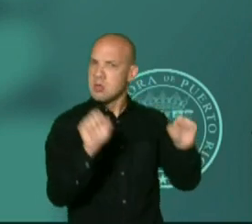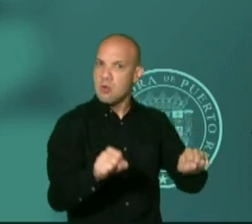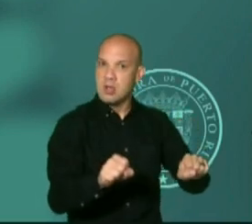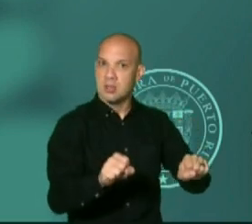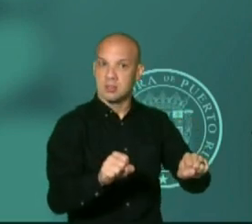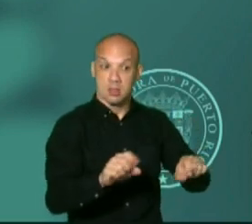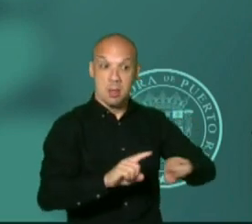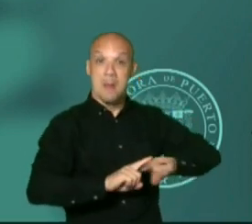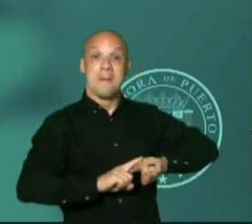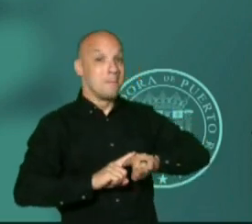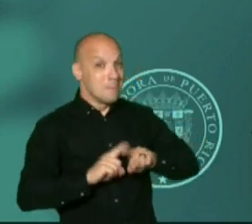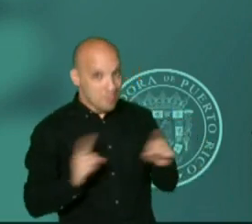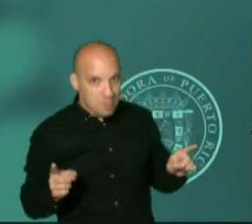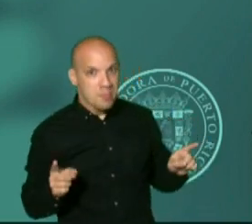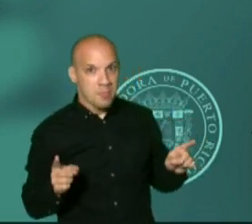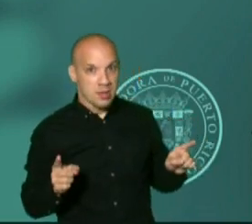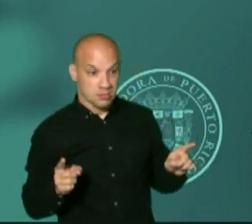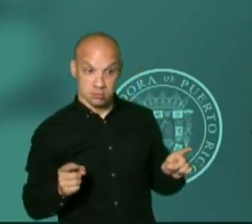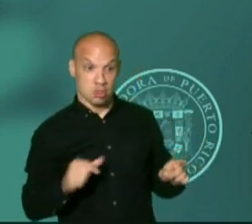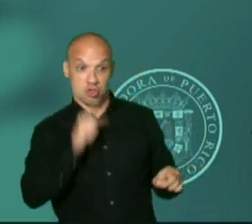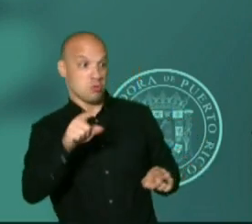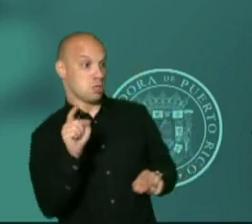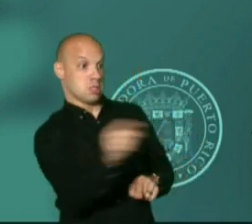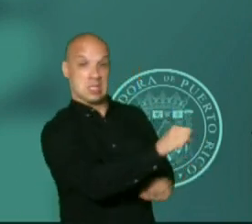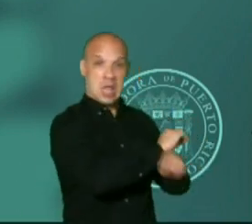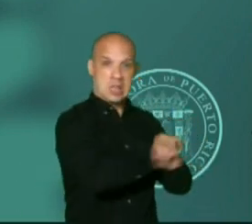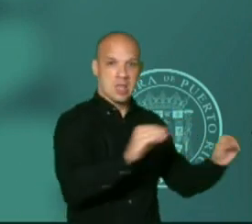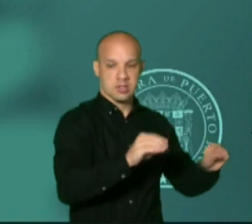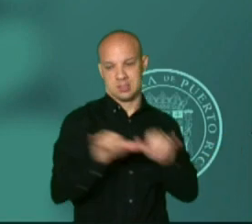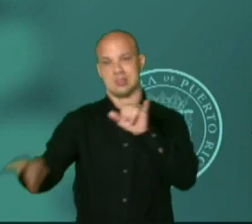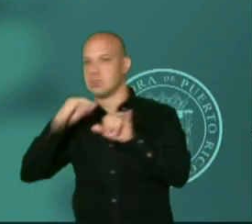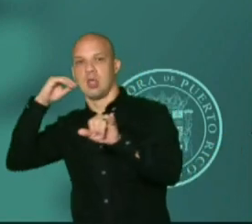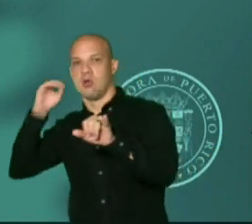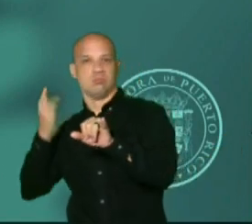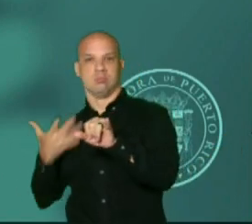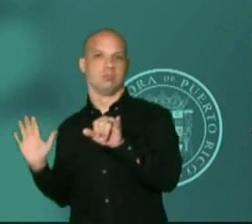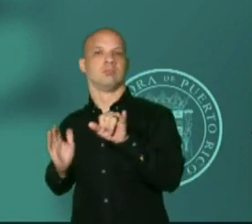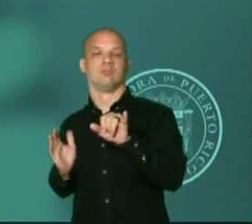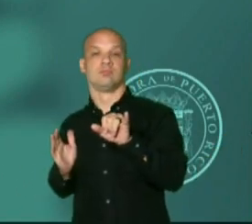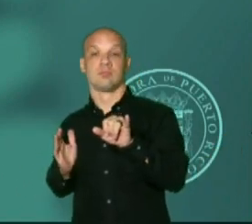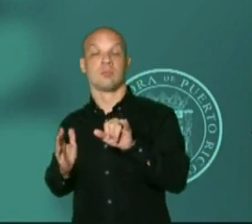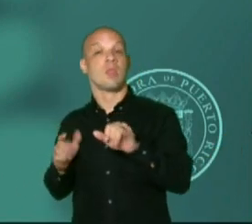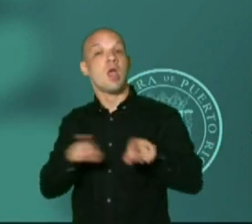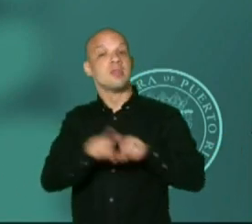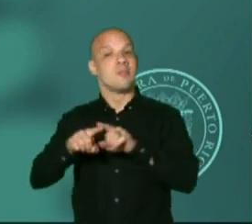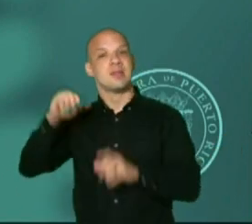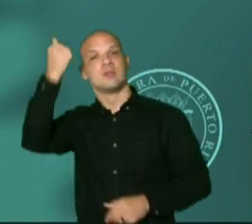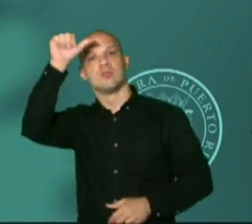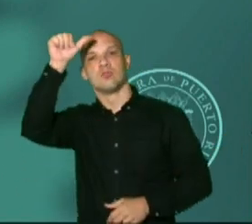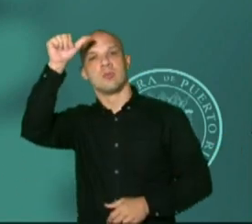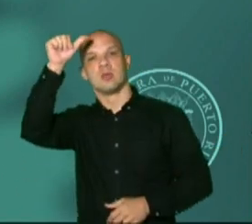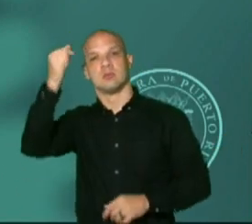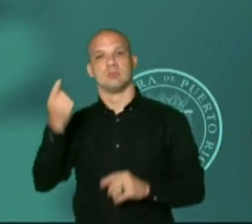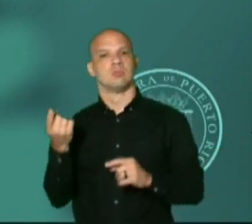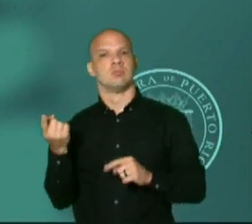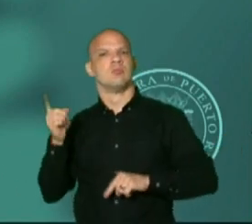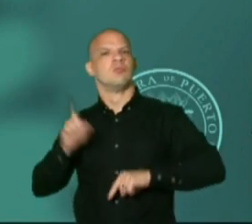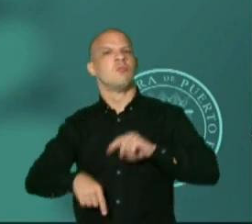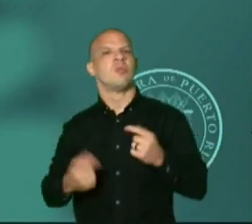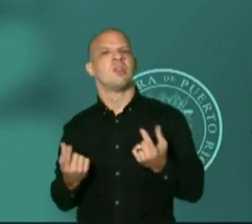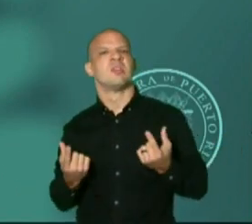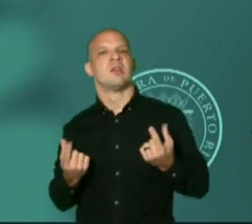deben mantenerse en sus hogares 24 horas. Igualmente, los domingos permanece prohibido